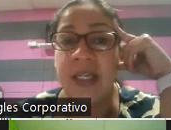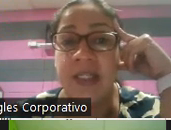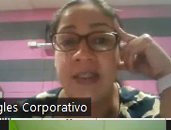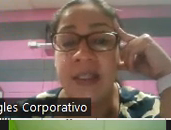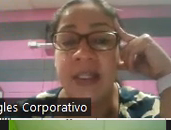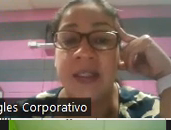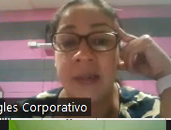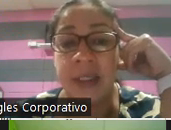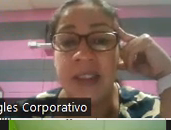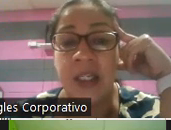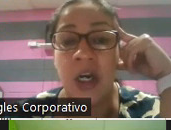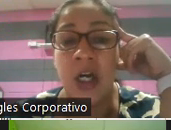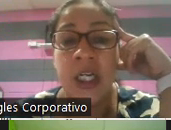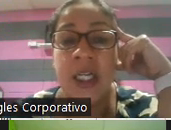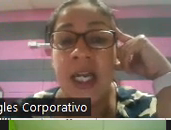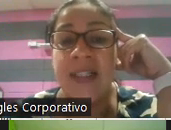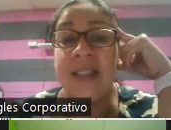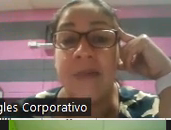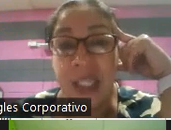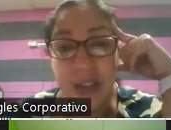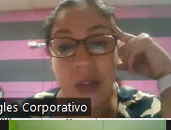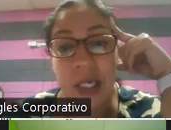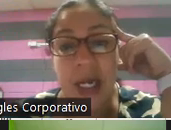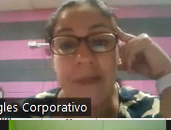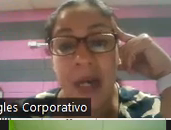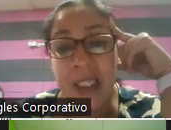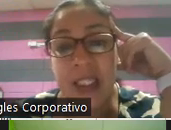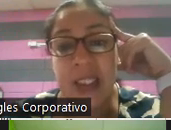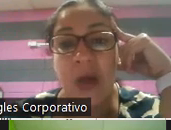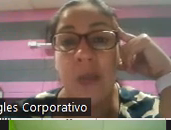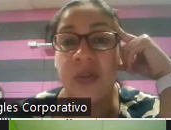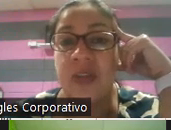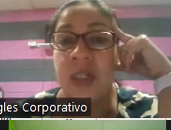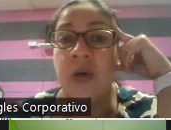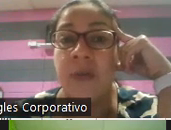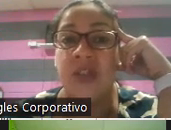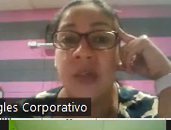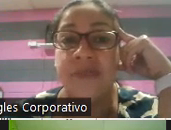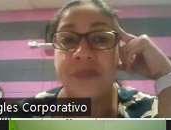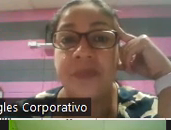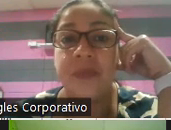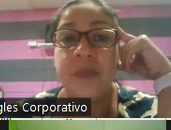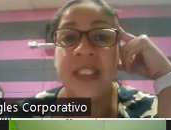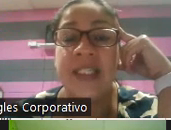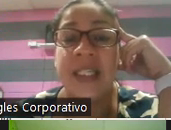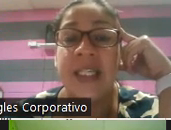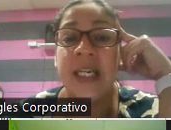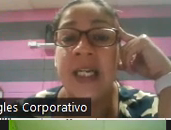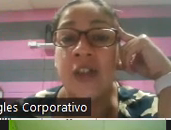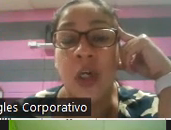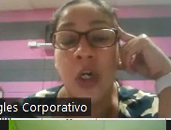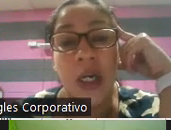ver en esta en este tema anterior el lanzamiento de las campañas y los procesos de conversión es